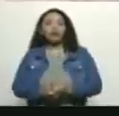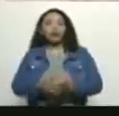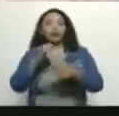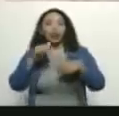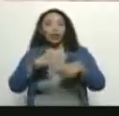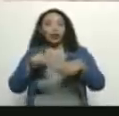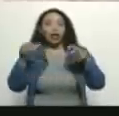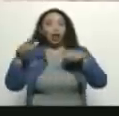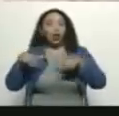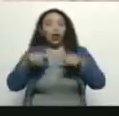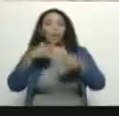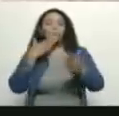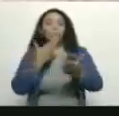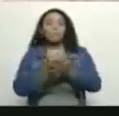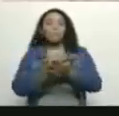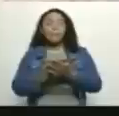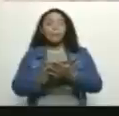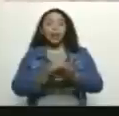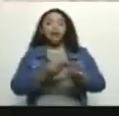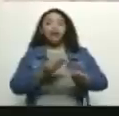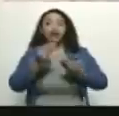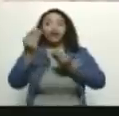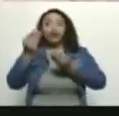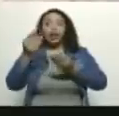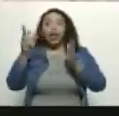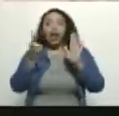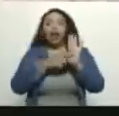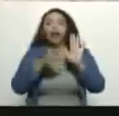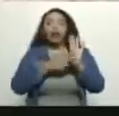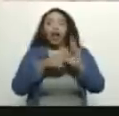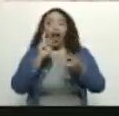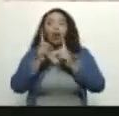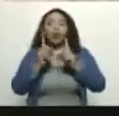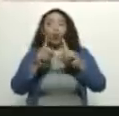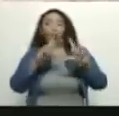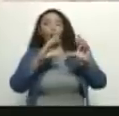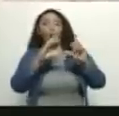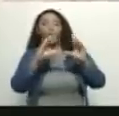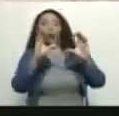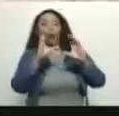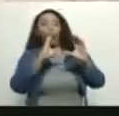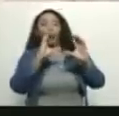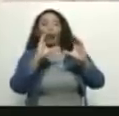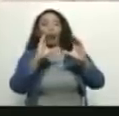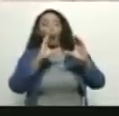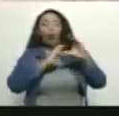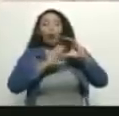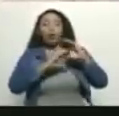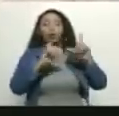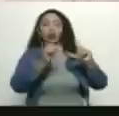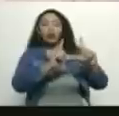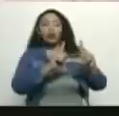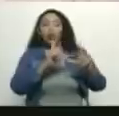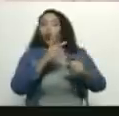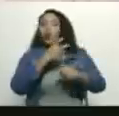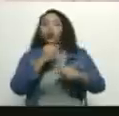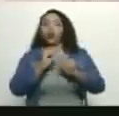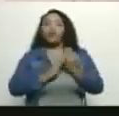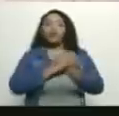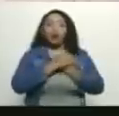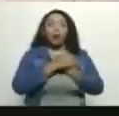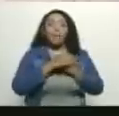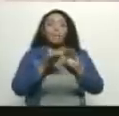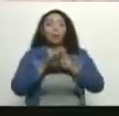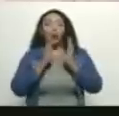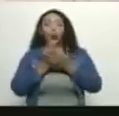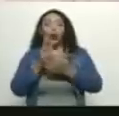nos permite llevar la verdad, aquella verdad que muchos medios de comunicación y grandes corporaciones de comunicación nos dicen al mundo. A Venezuela